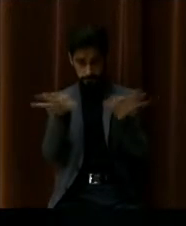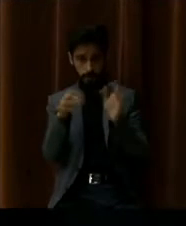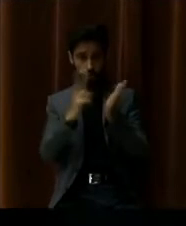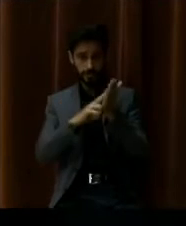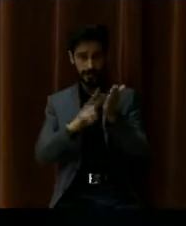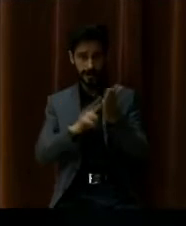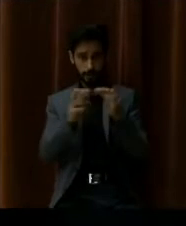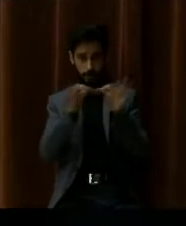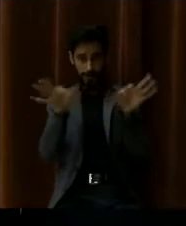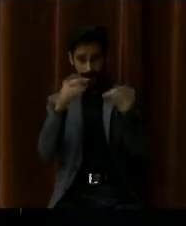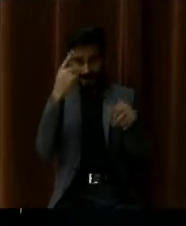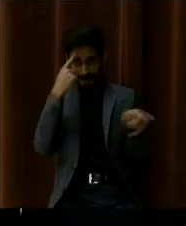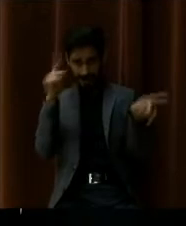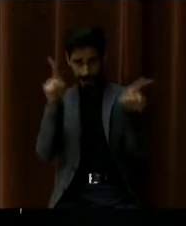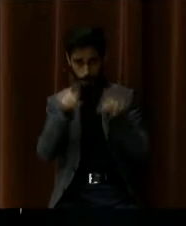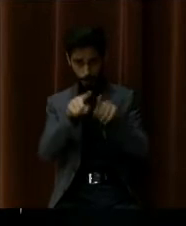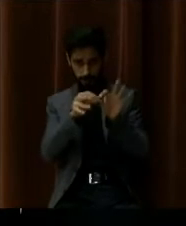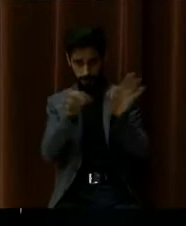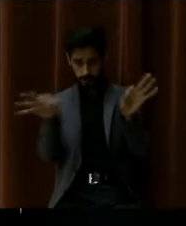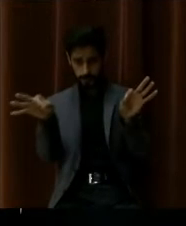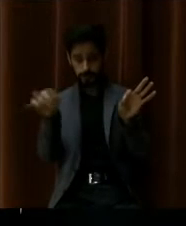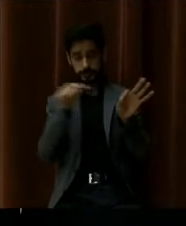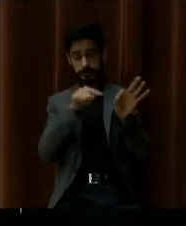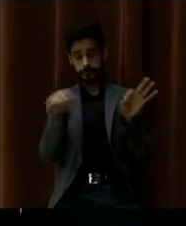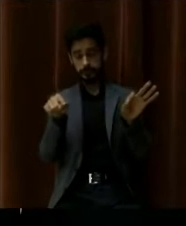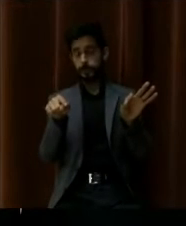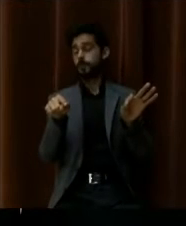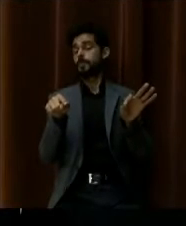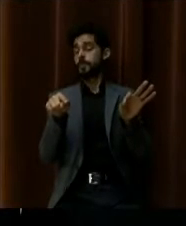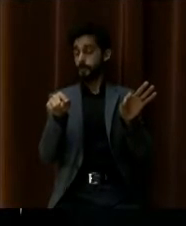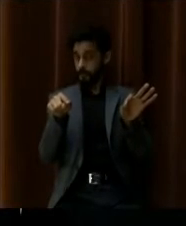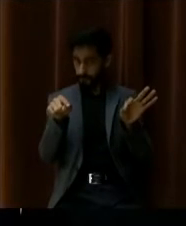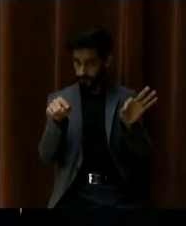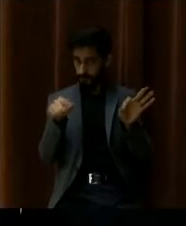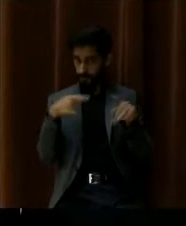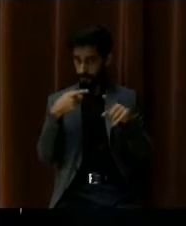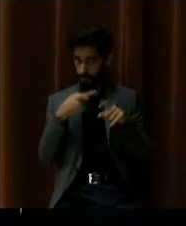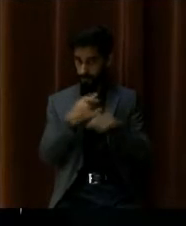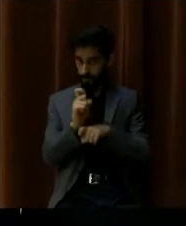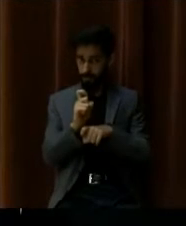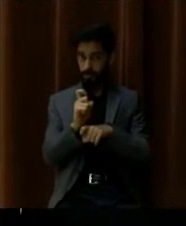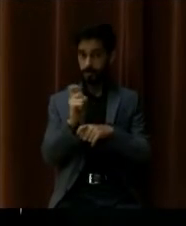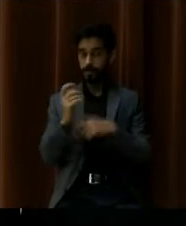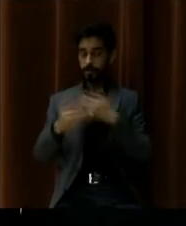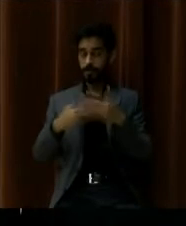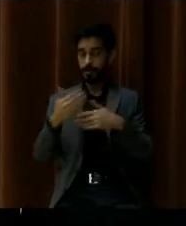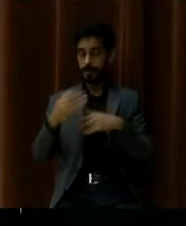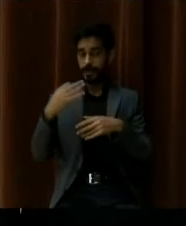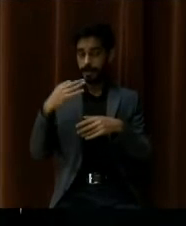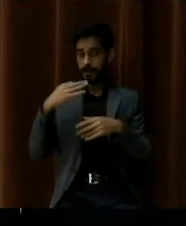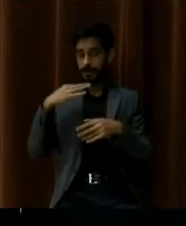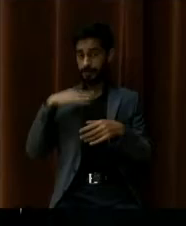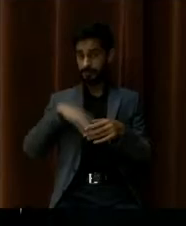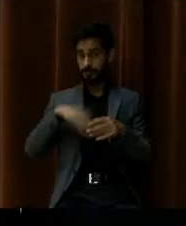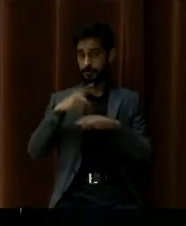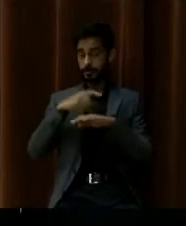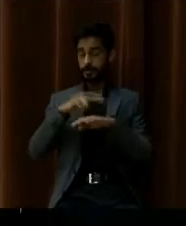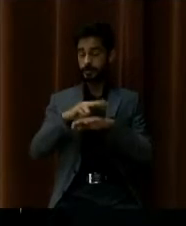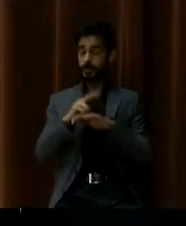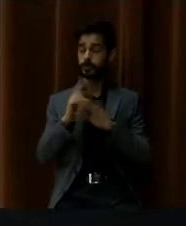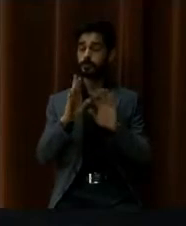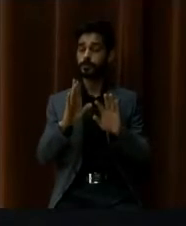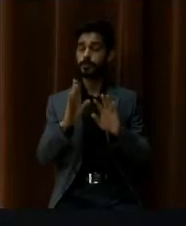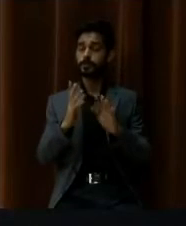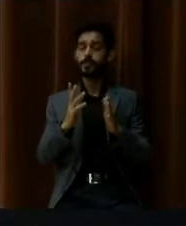los intereses del pueblo de puerto rico que eso agilizaría en trámite los permisos y no